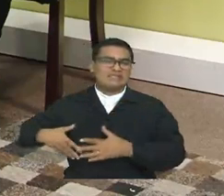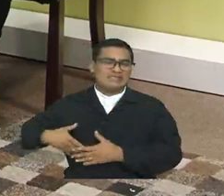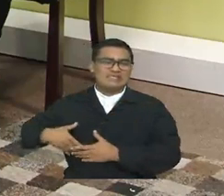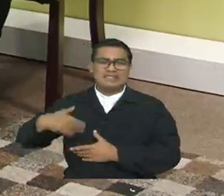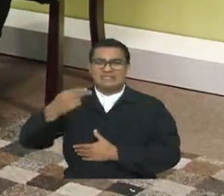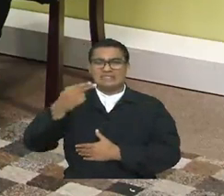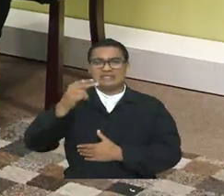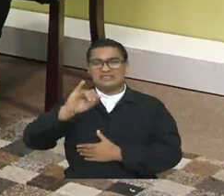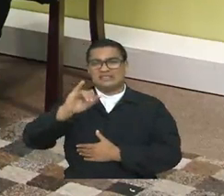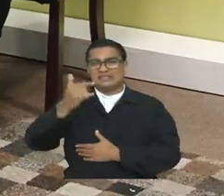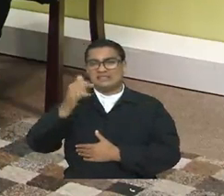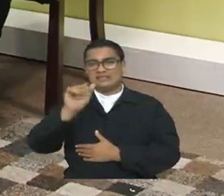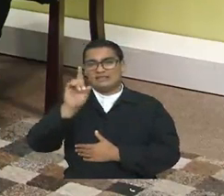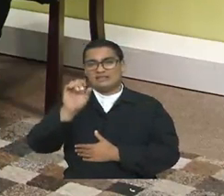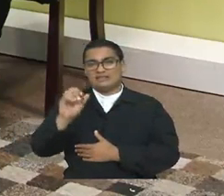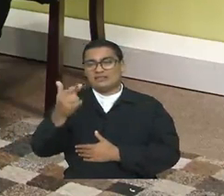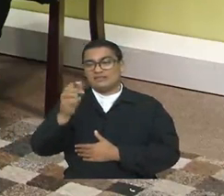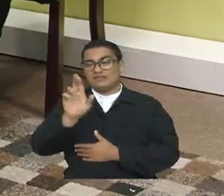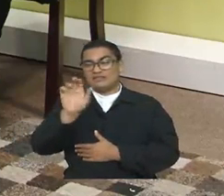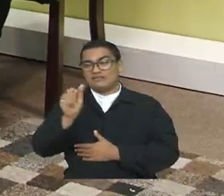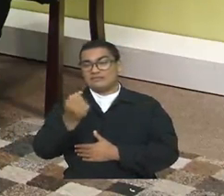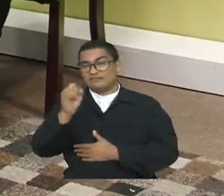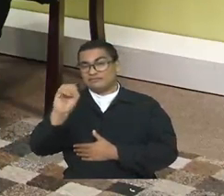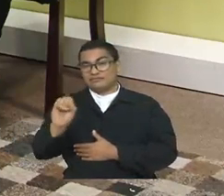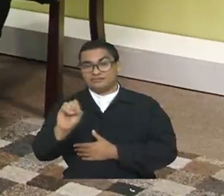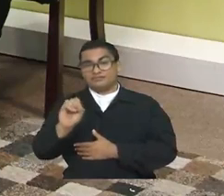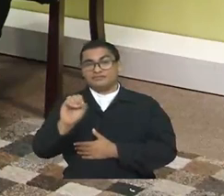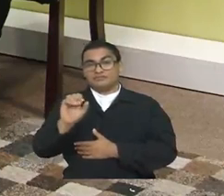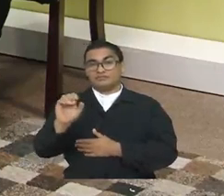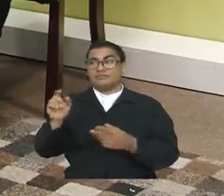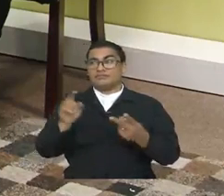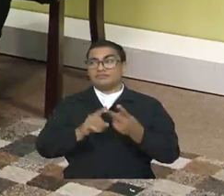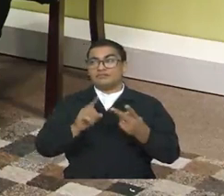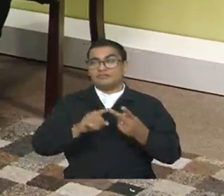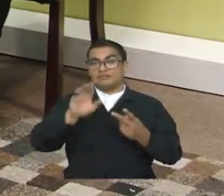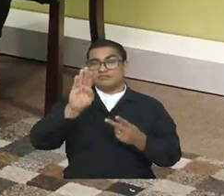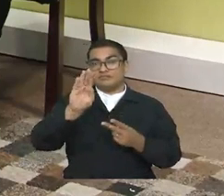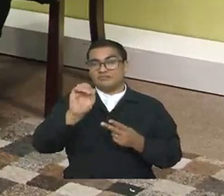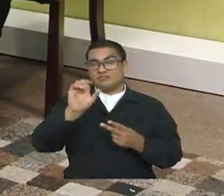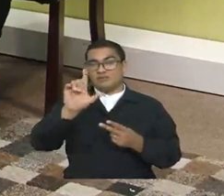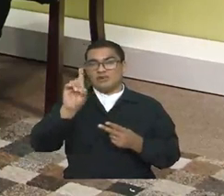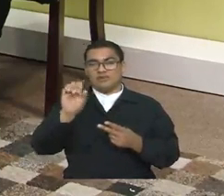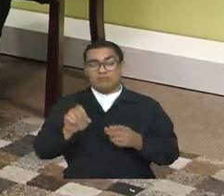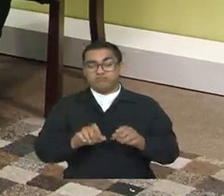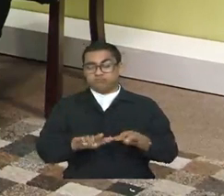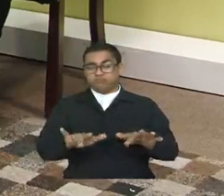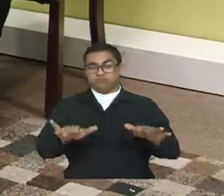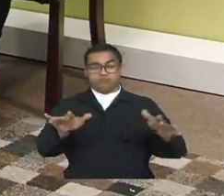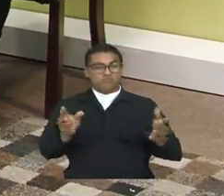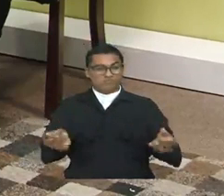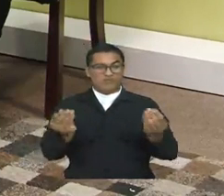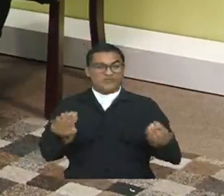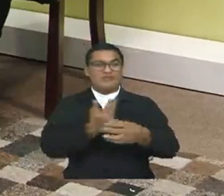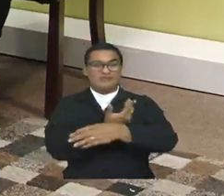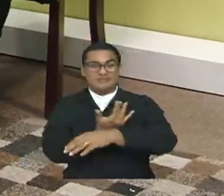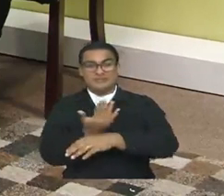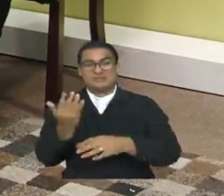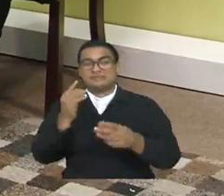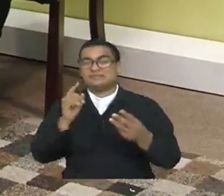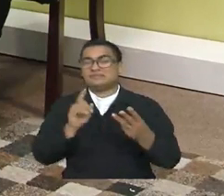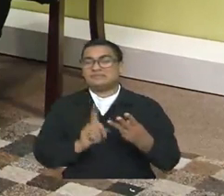estar al full por tanta comida grasosa. Y el boldo crece así como el orégano, rapidísimo, se pega. Tenemos